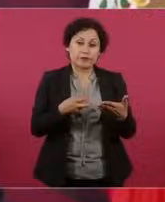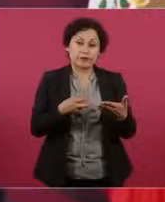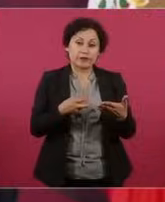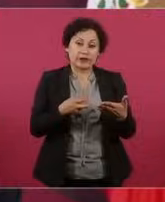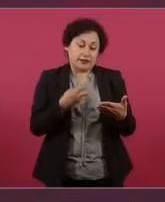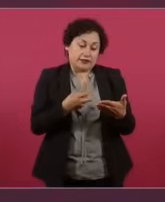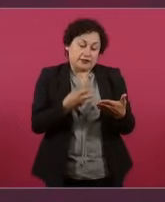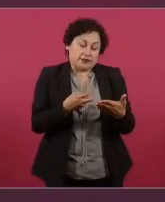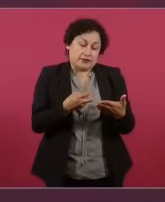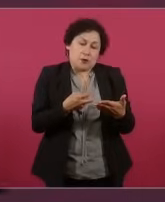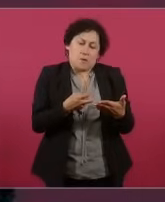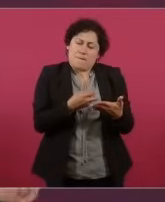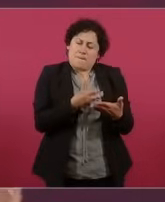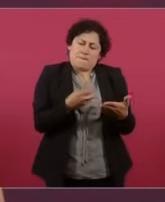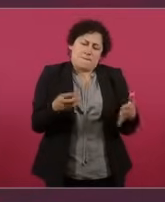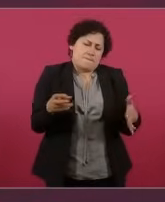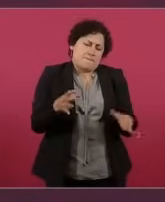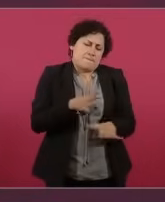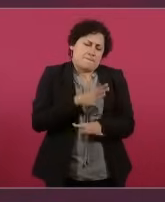excepcional,